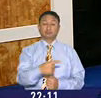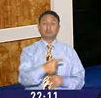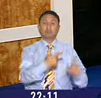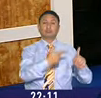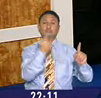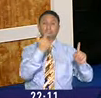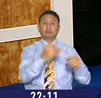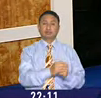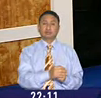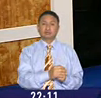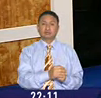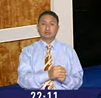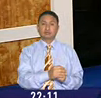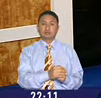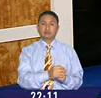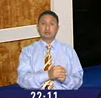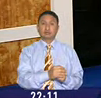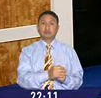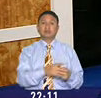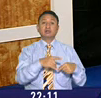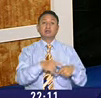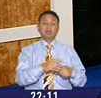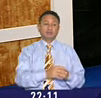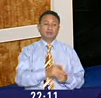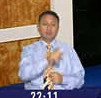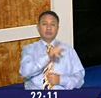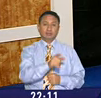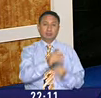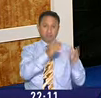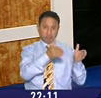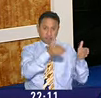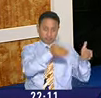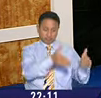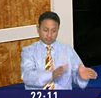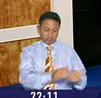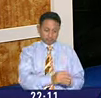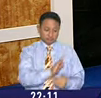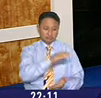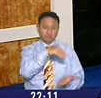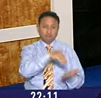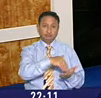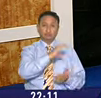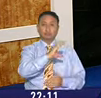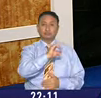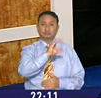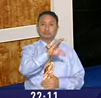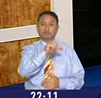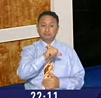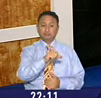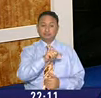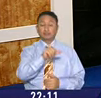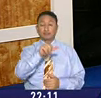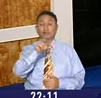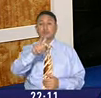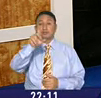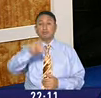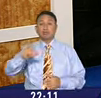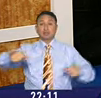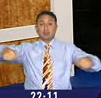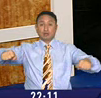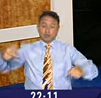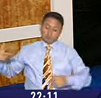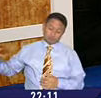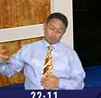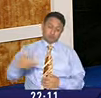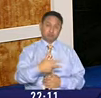registrado mientras se desarrollaba un velorio en el pleno centro de El coca dos personas a bordo de una moto